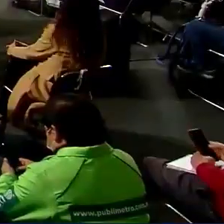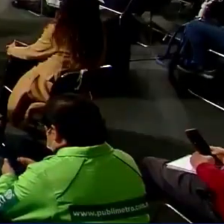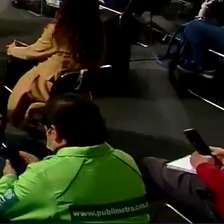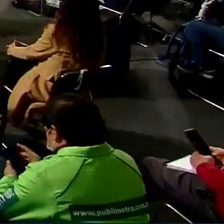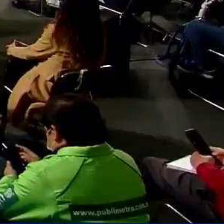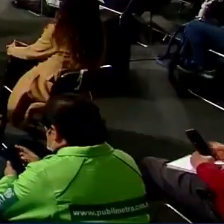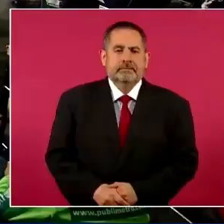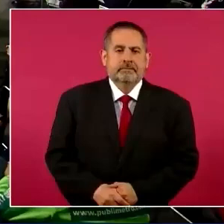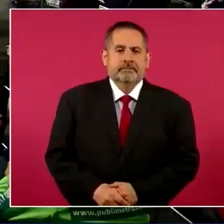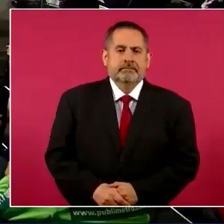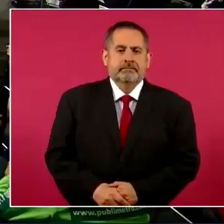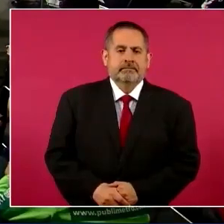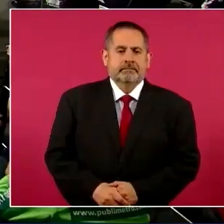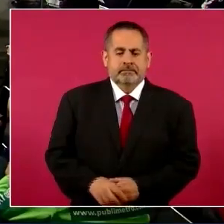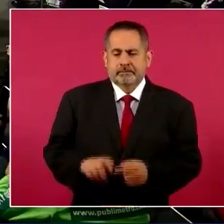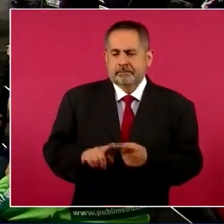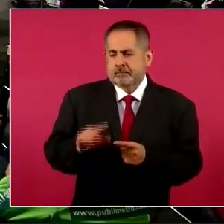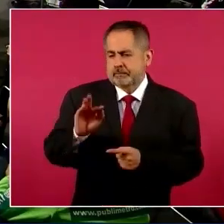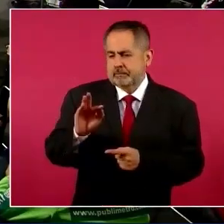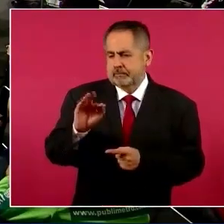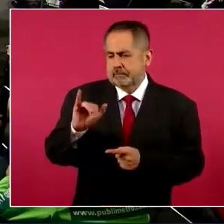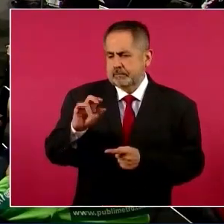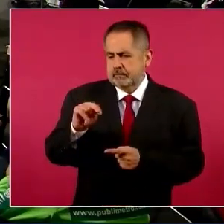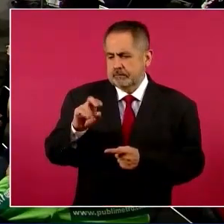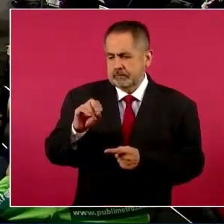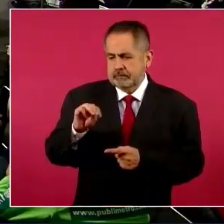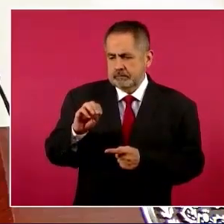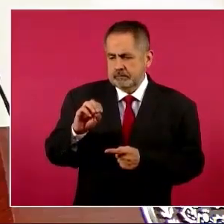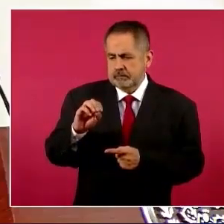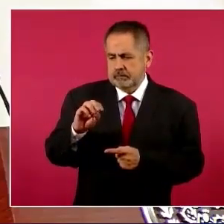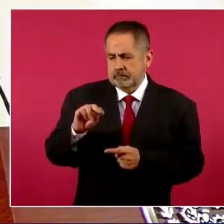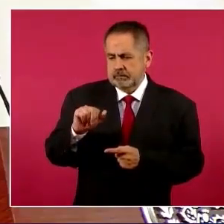Daniel Cabrera. Los hermanos Flores Magón.